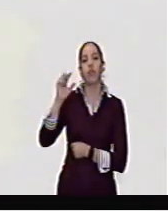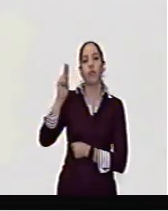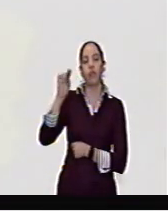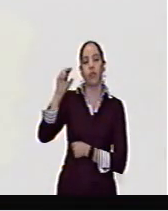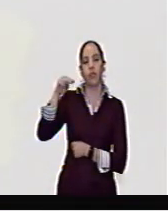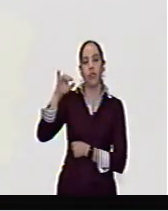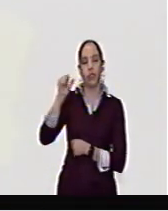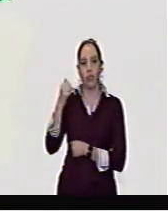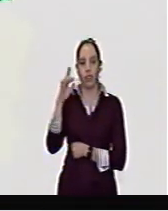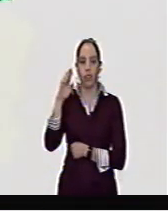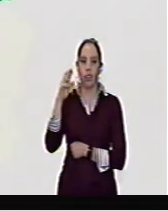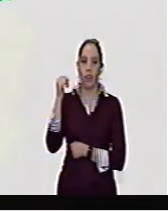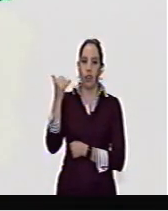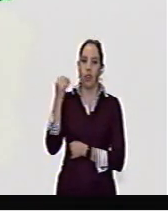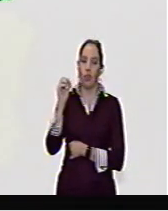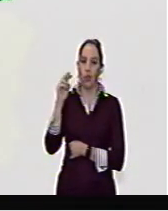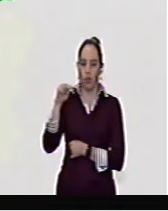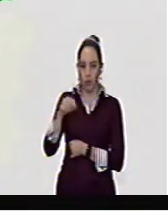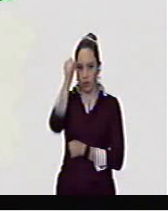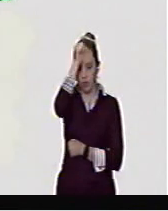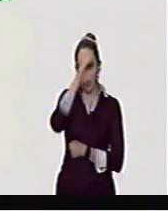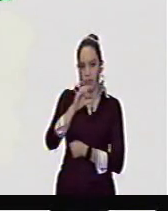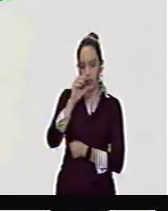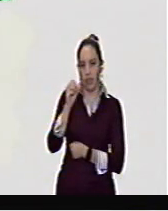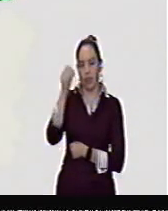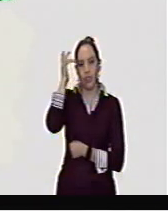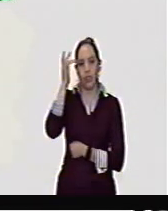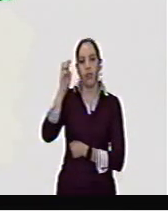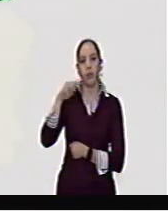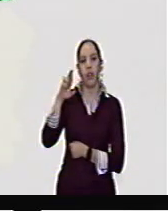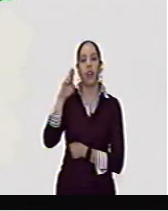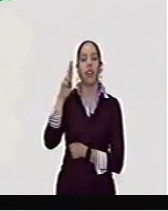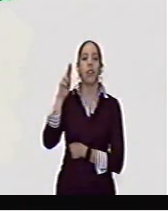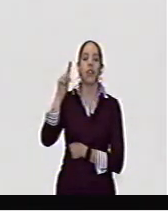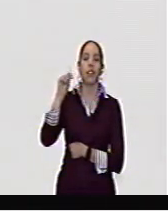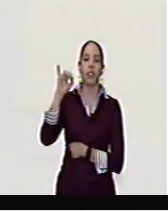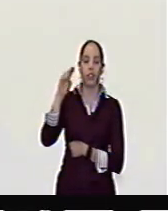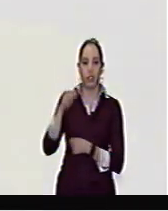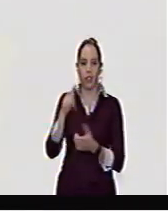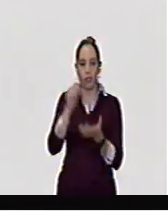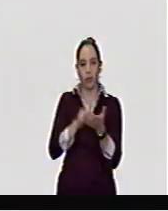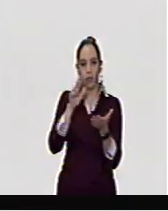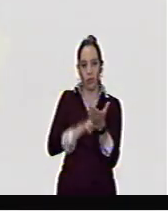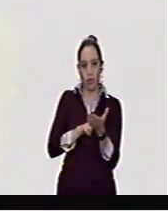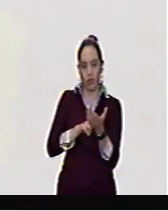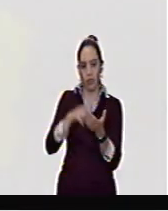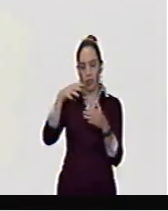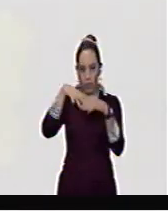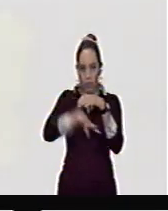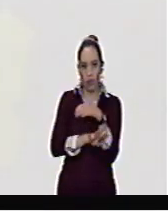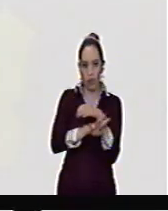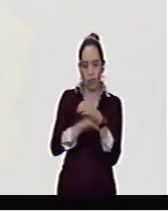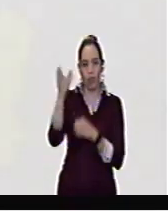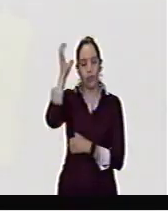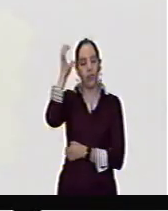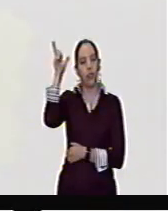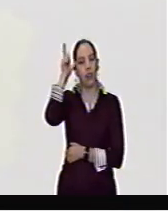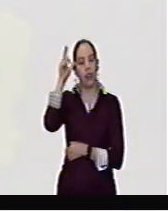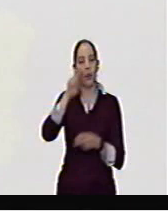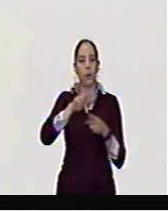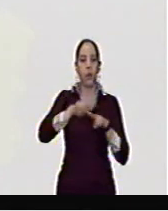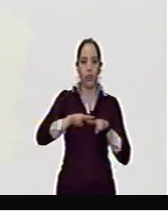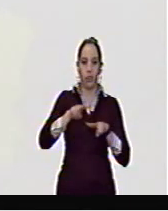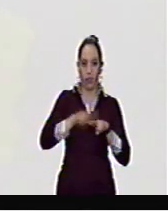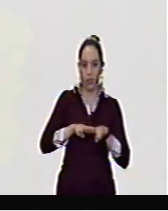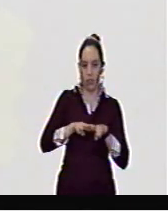Lagunillas, Rayón, San Ciro de Acosta, San Martín Chalchicuautla, Tamazunchale, Real de 14,